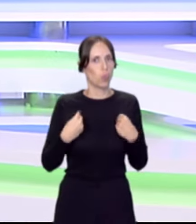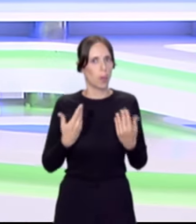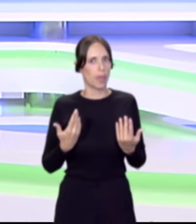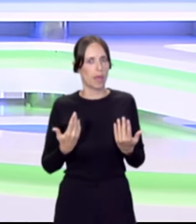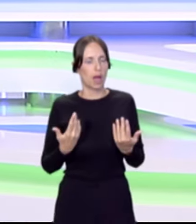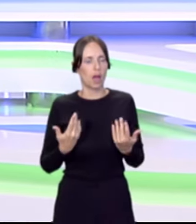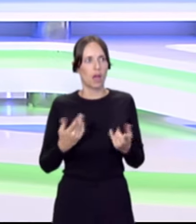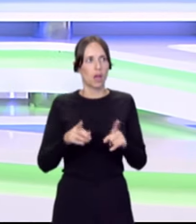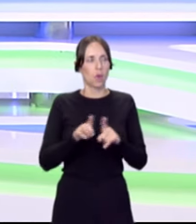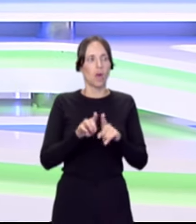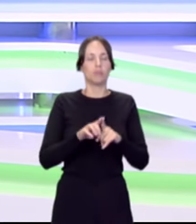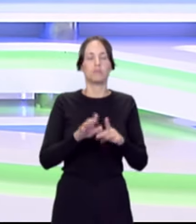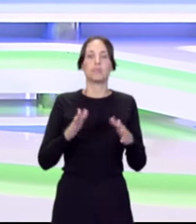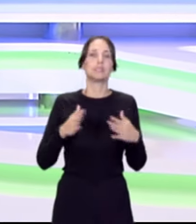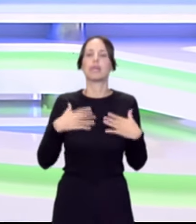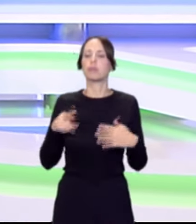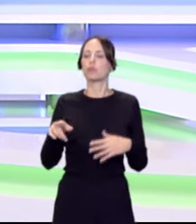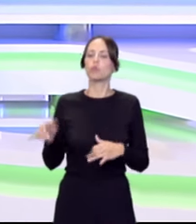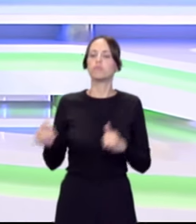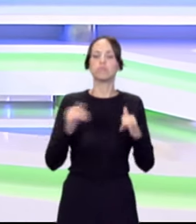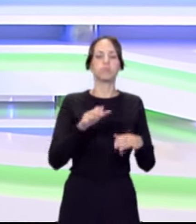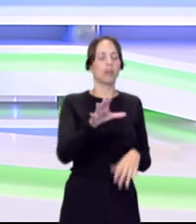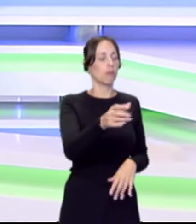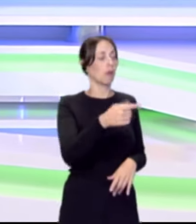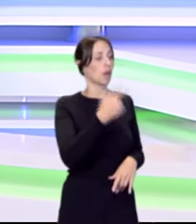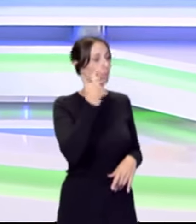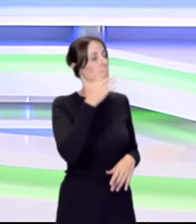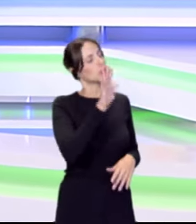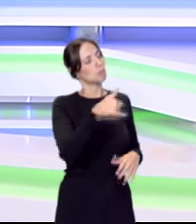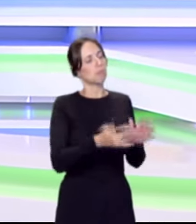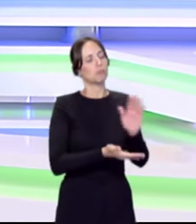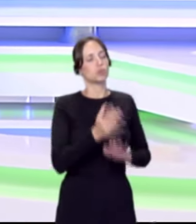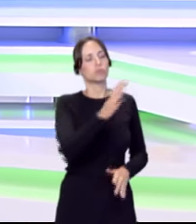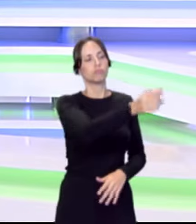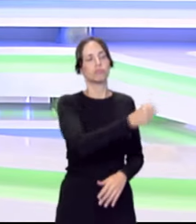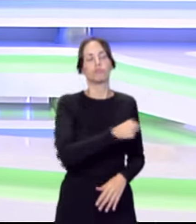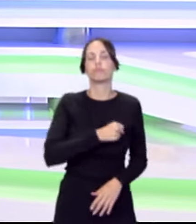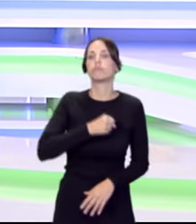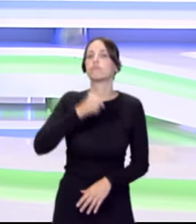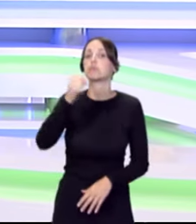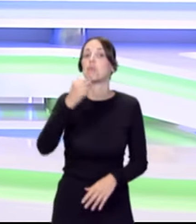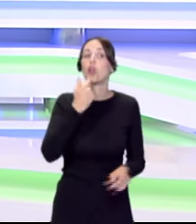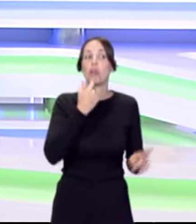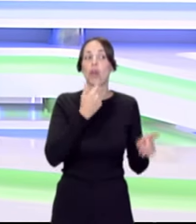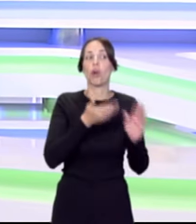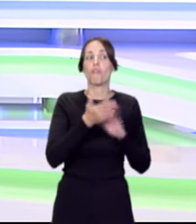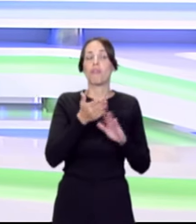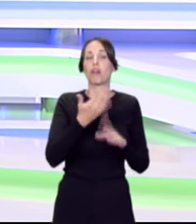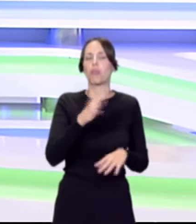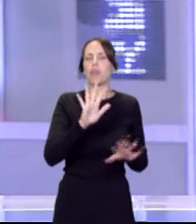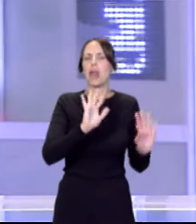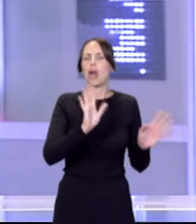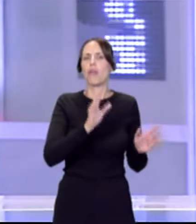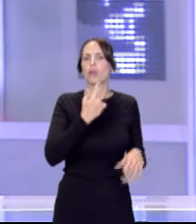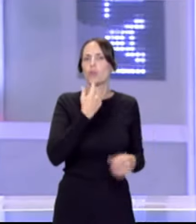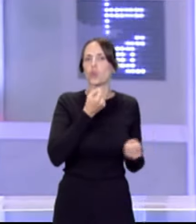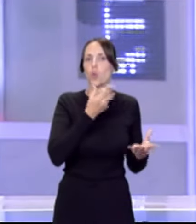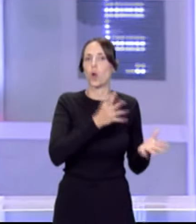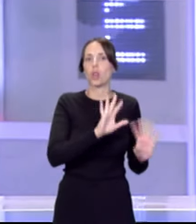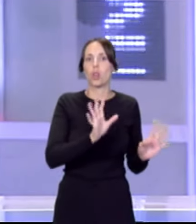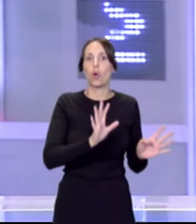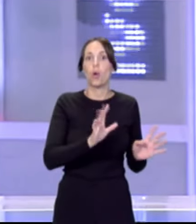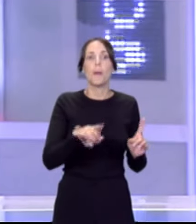de repente, no, llegan aquí, pero te voy a llevar a un sitio, no te voy a decir dónde vas, casi sin ningún tipo de esperanzas o de un futuro